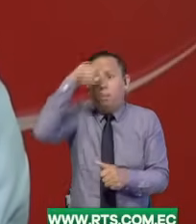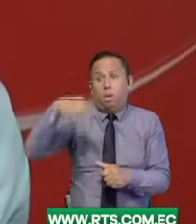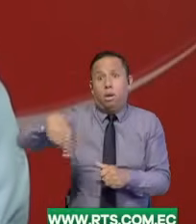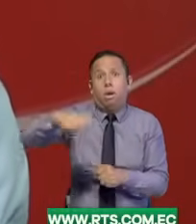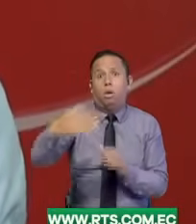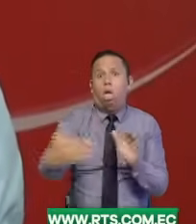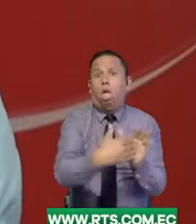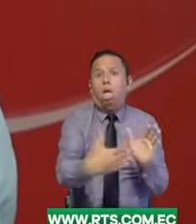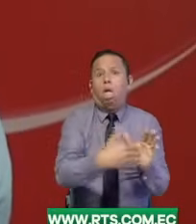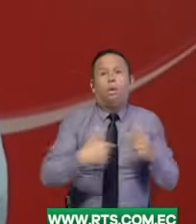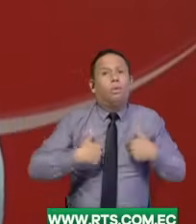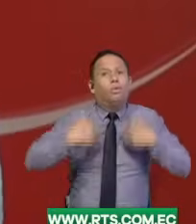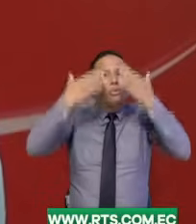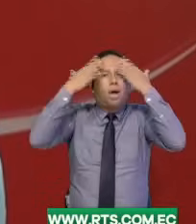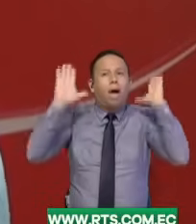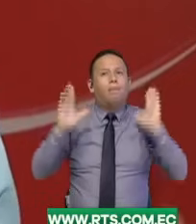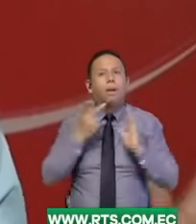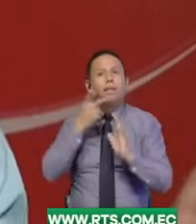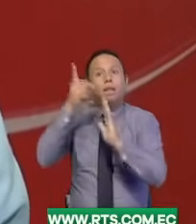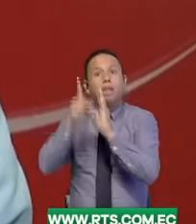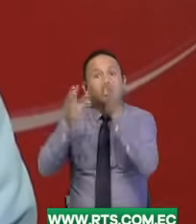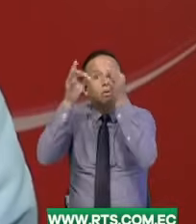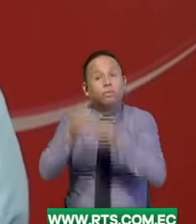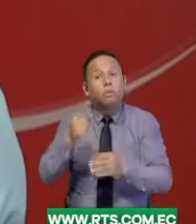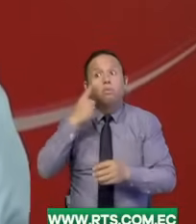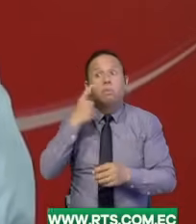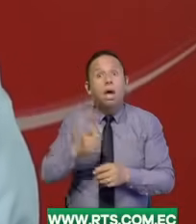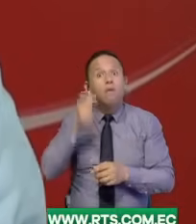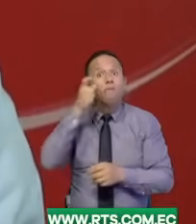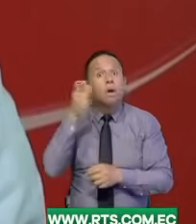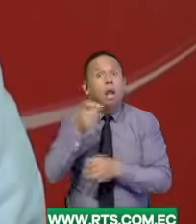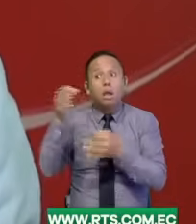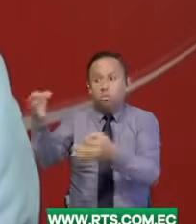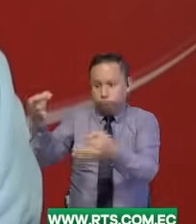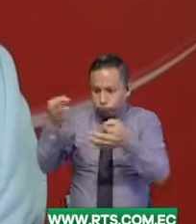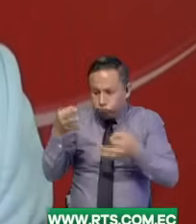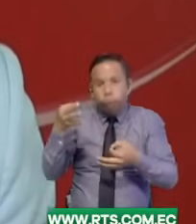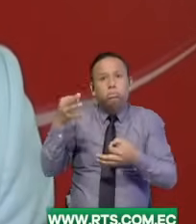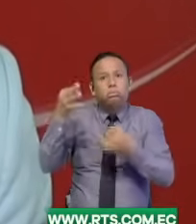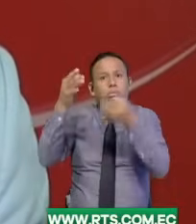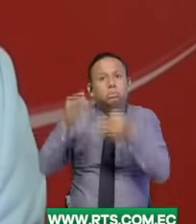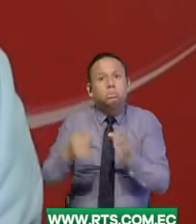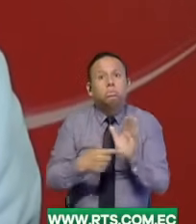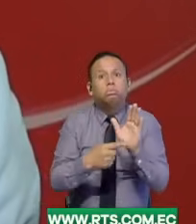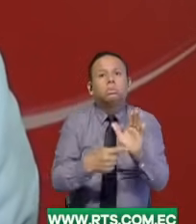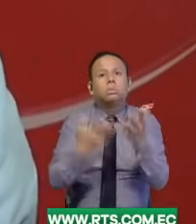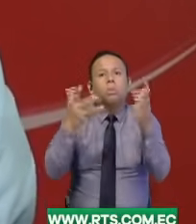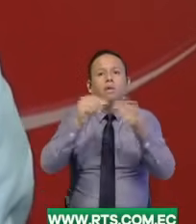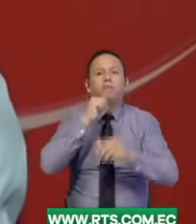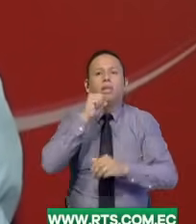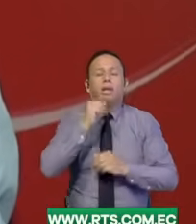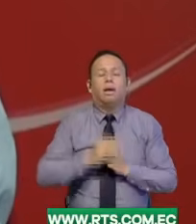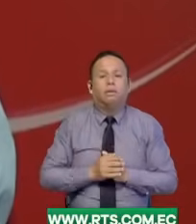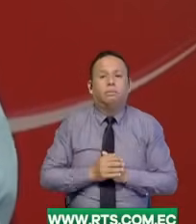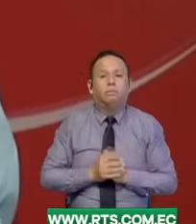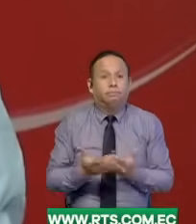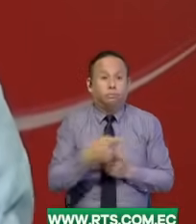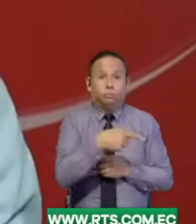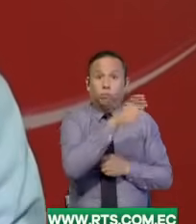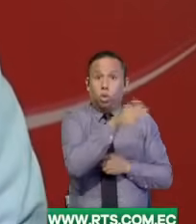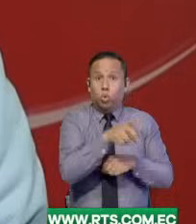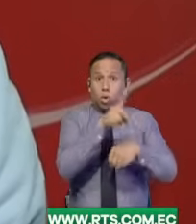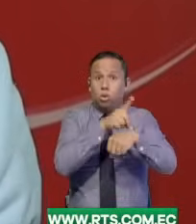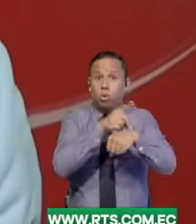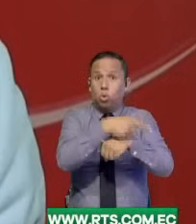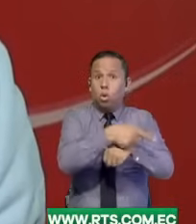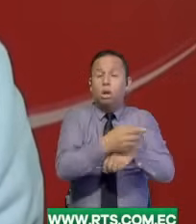en firme. No teníamos una evidencia en fiscalía para poder iniciar nuestro proceso de extraída. Entonces, el médico otra